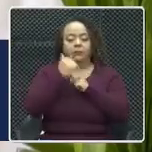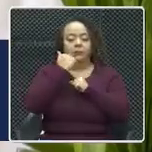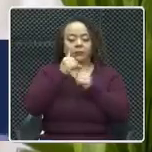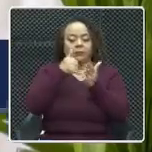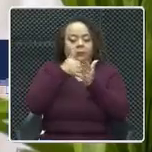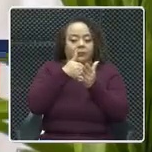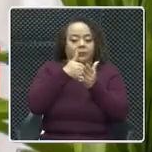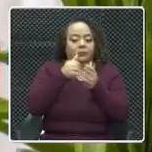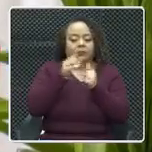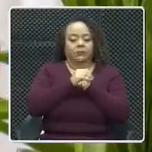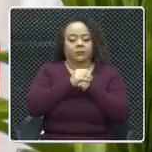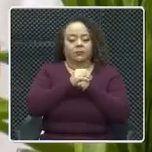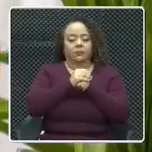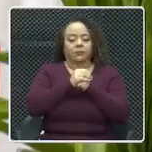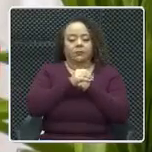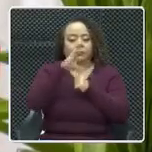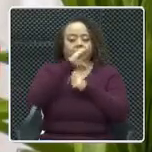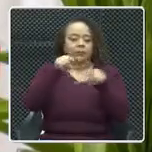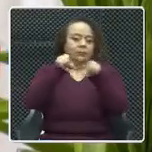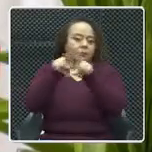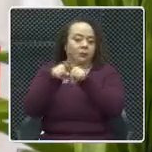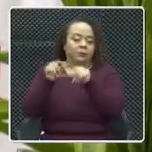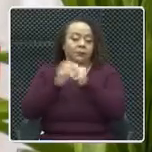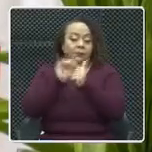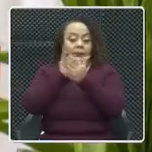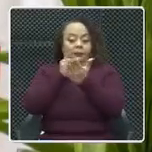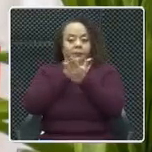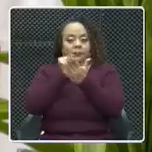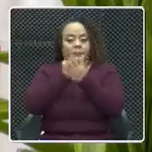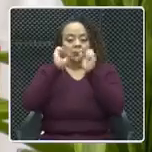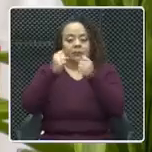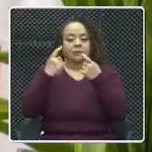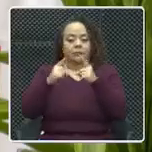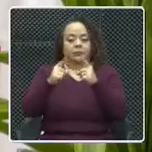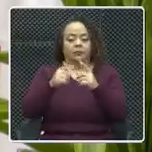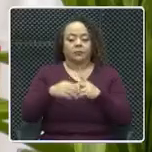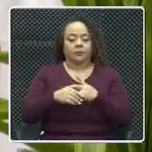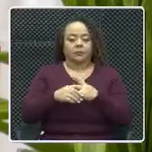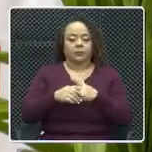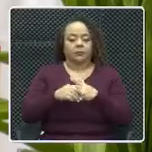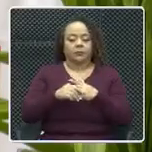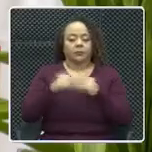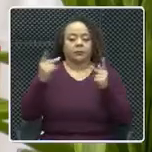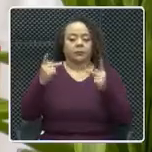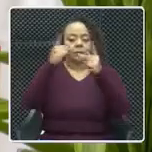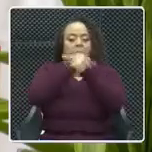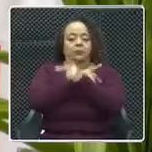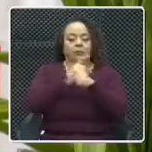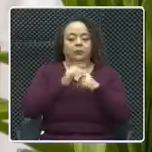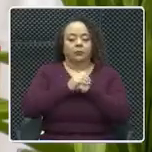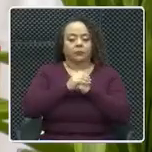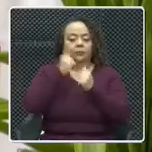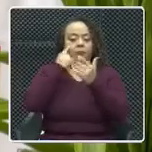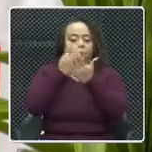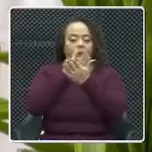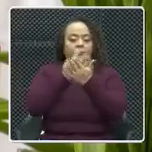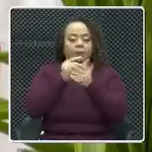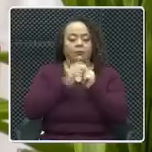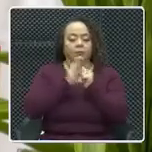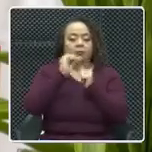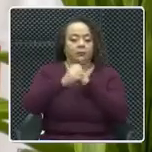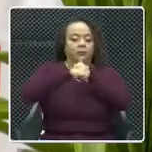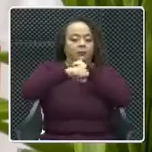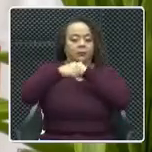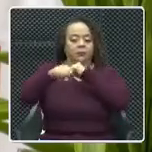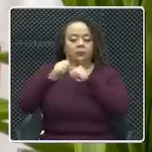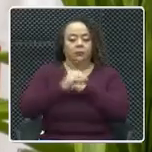sensible, ¿verdad? Y también esa investigación puede llevar a empeorar, evidenciar o